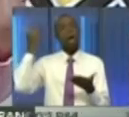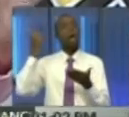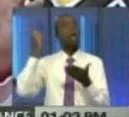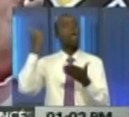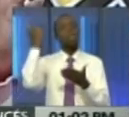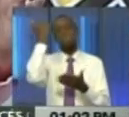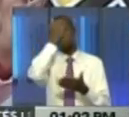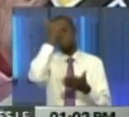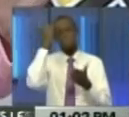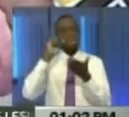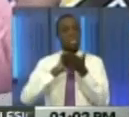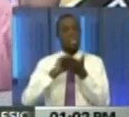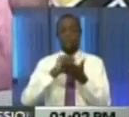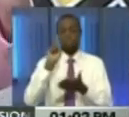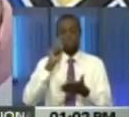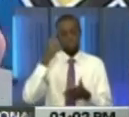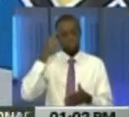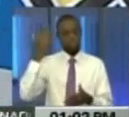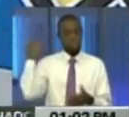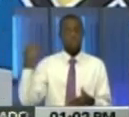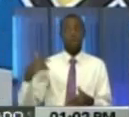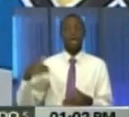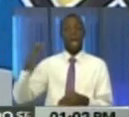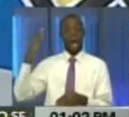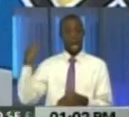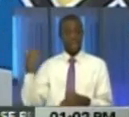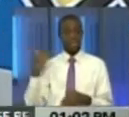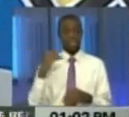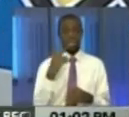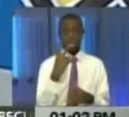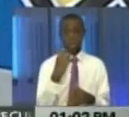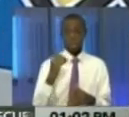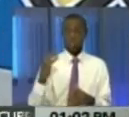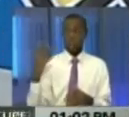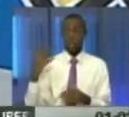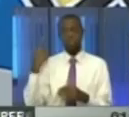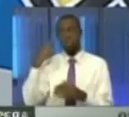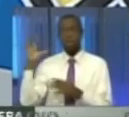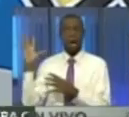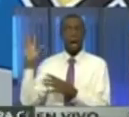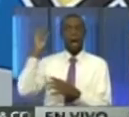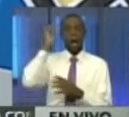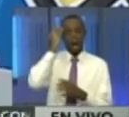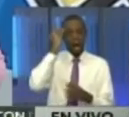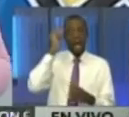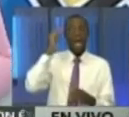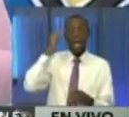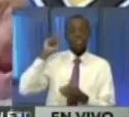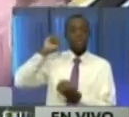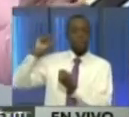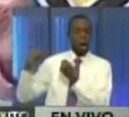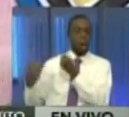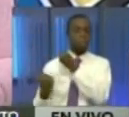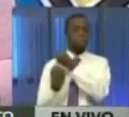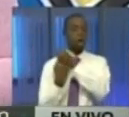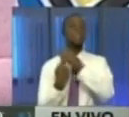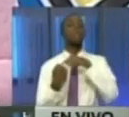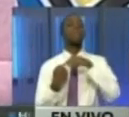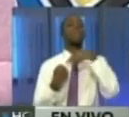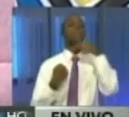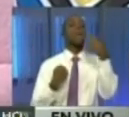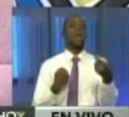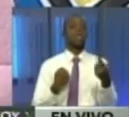referendo que nos ha servido de aprendizaje y de base para los otros referendos que hemos venido haciendo. Y es